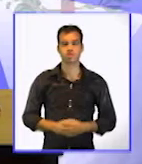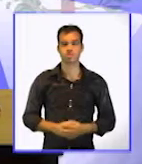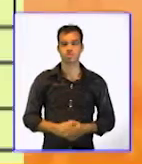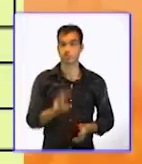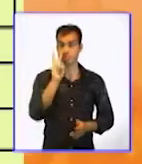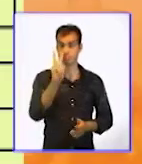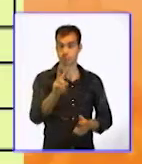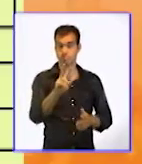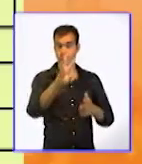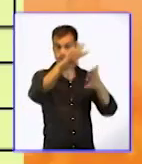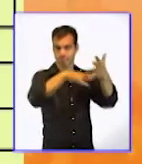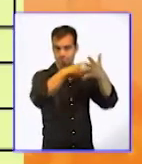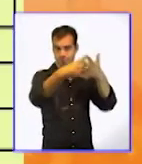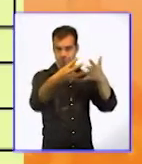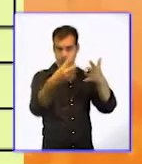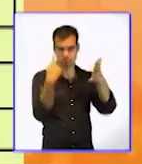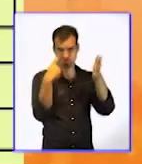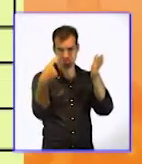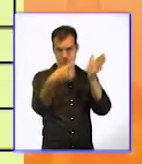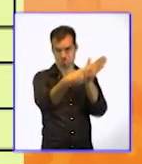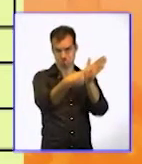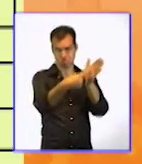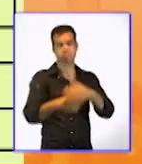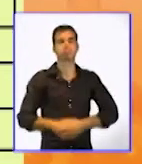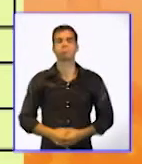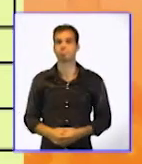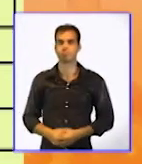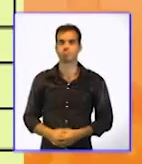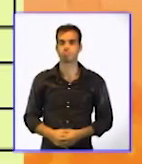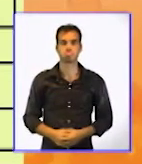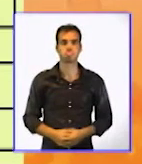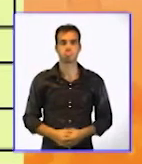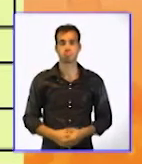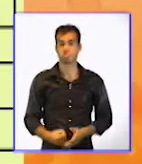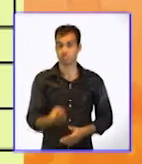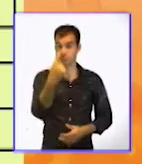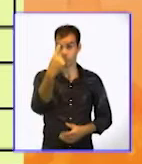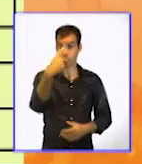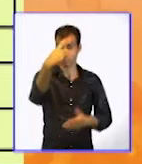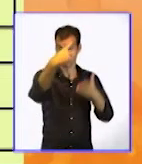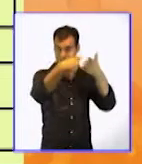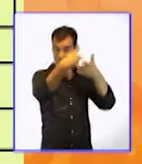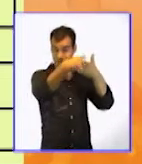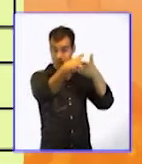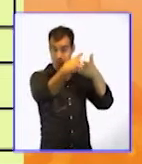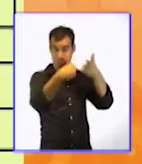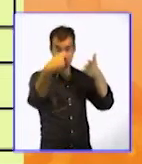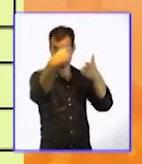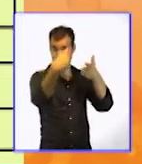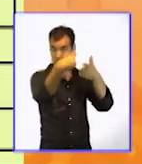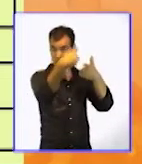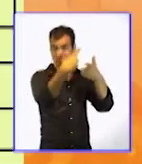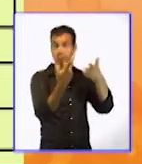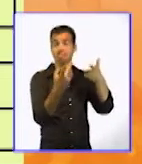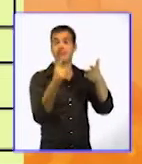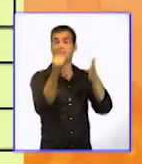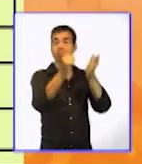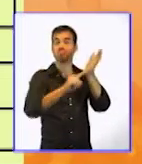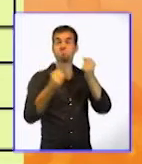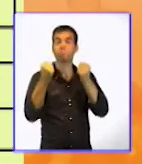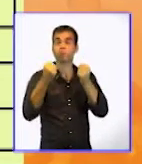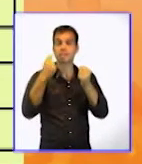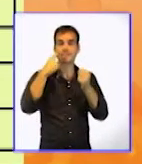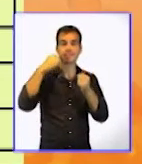Ahora, vamos a ver esta tabla de experimento. Vamos a ver los primeros. Los dos primeros, como lo miramos, son